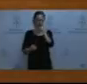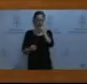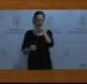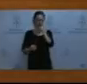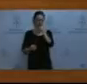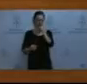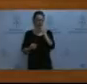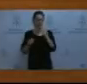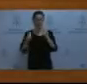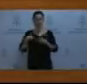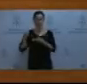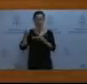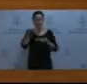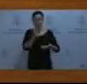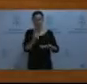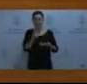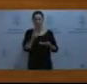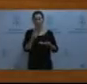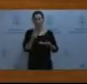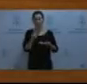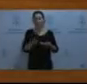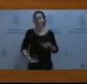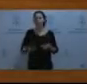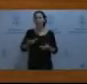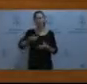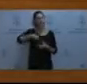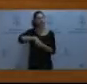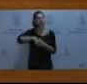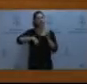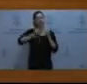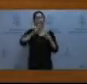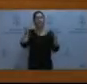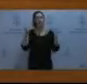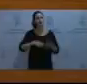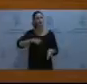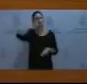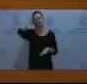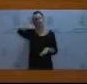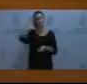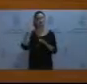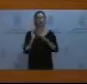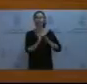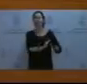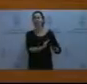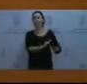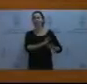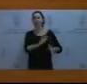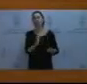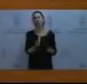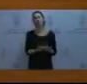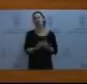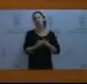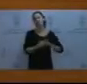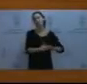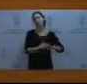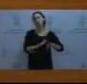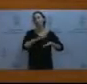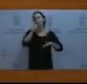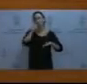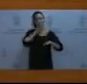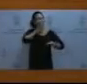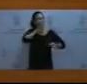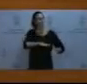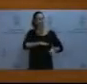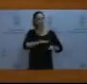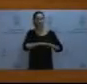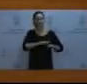Este legado milenario tiene una importancia tremenda por sí mismo. Solo el legado histórico y cultural del mismo nos justificaría el que nos tomemos interés en entregarlo